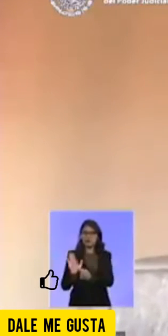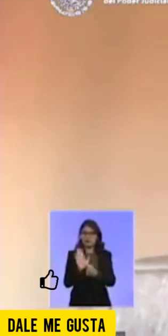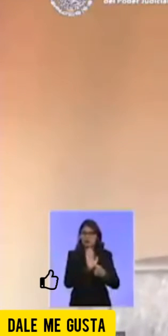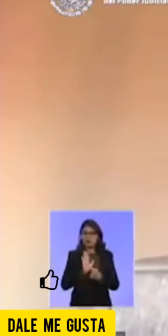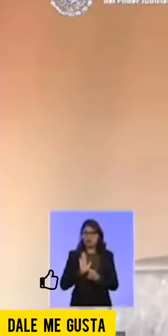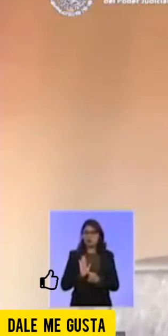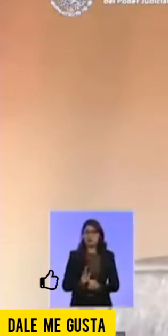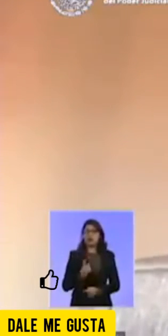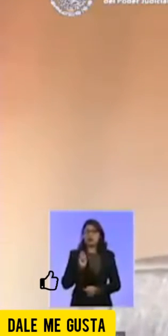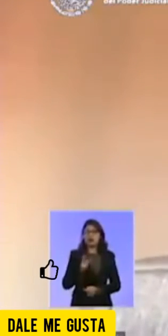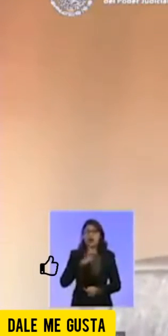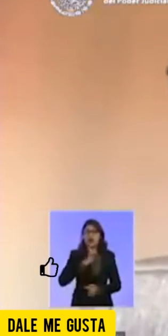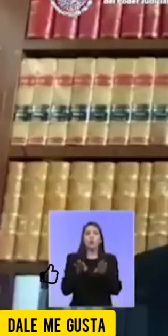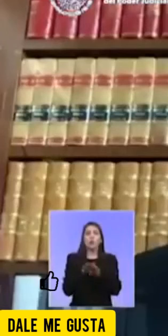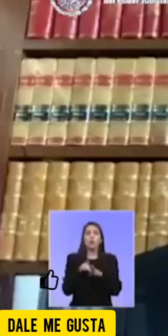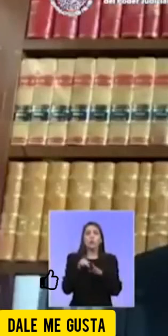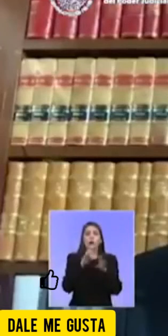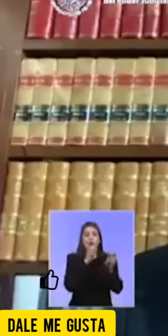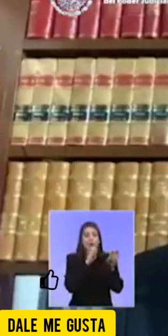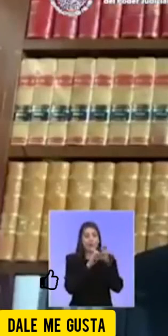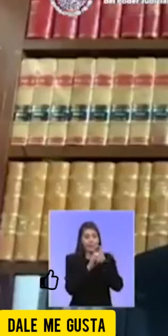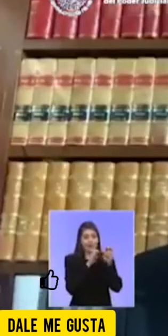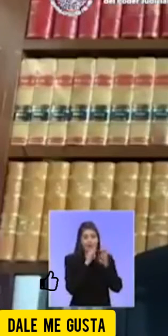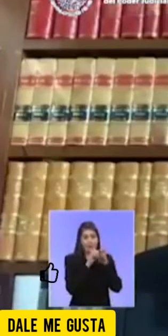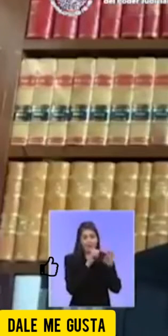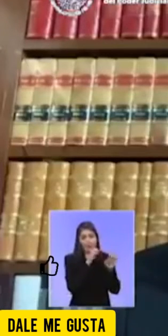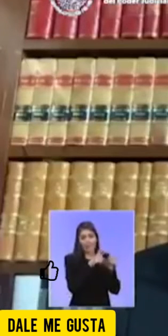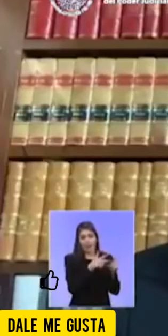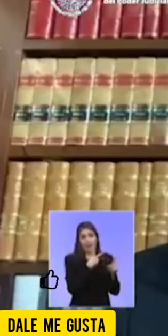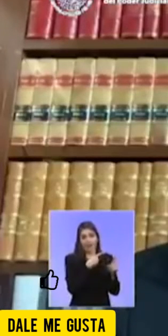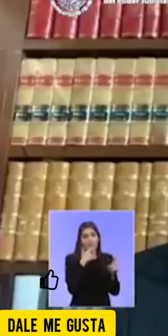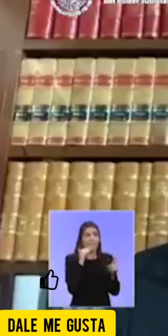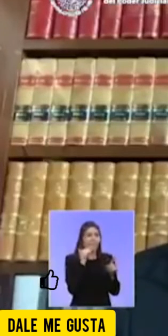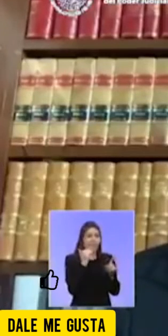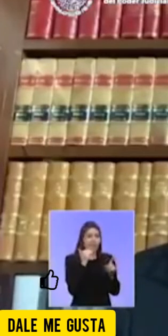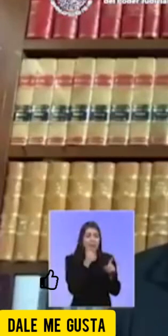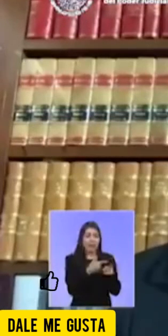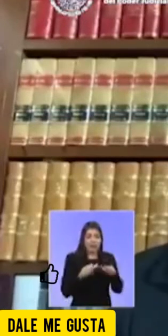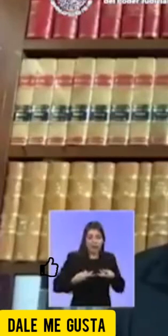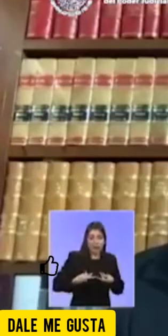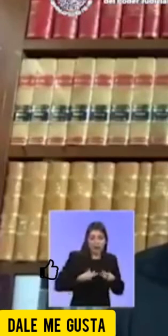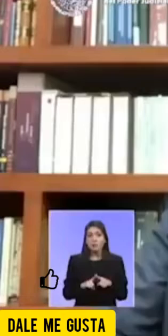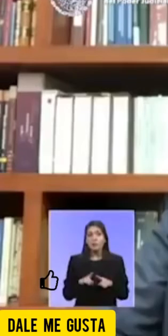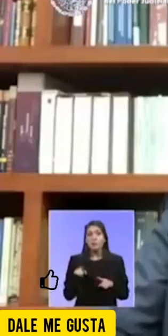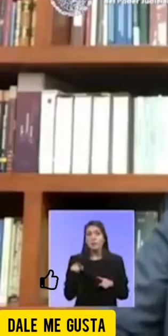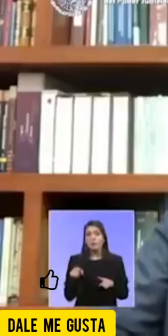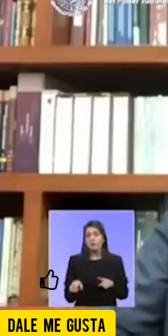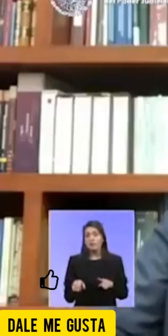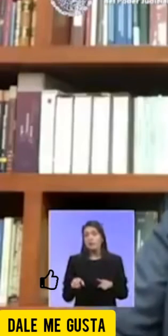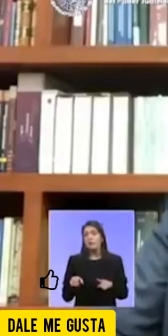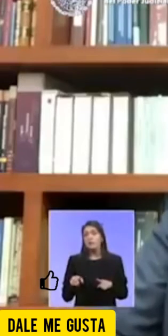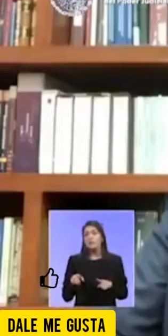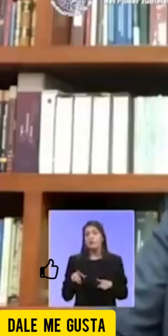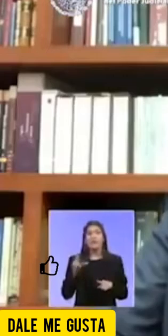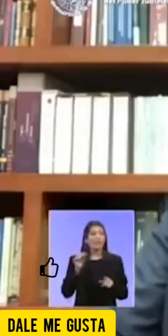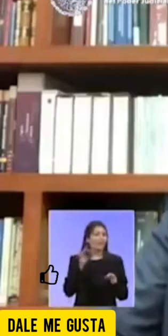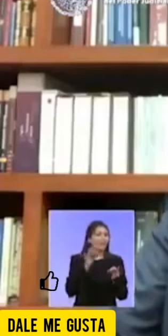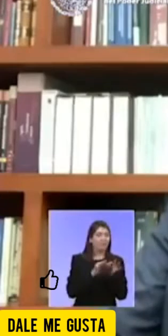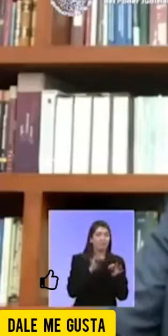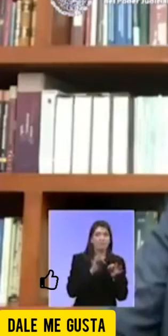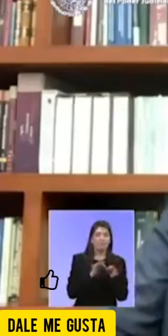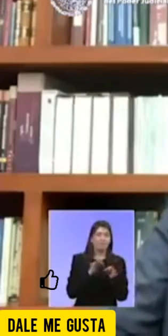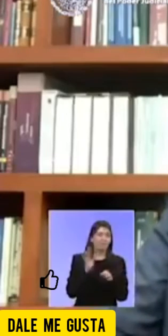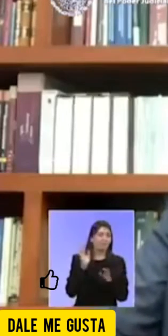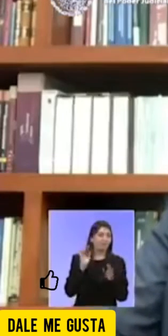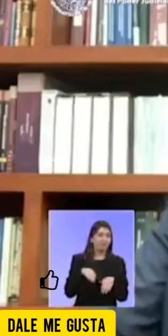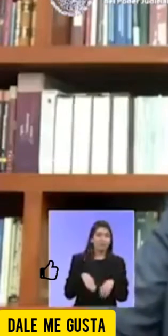6,573,391 pesos a Morena, ya que sus precandidatos están obligados a presentar dichos informes incluso en ceros. Por otro lado, consideraron que Morena no registró a